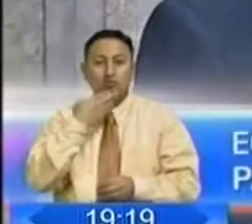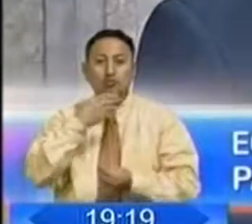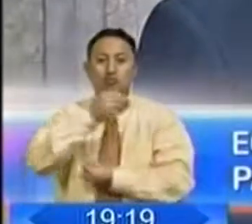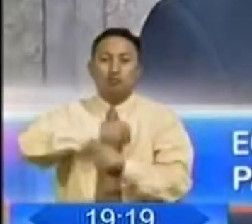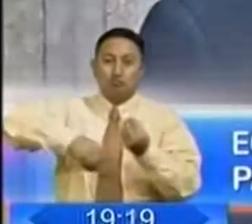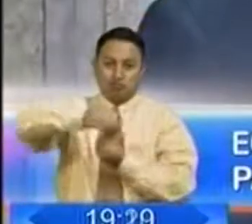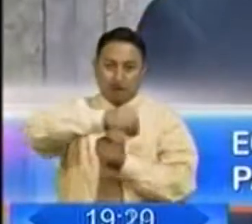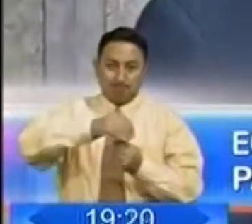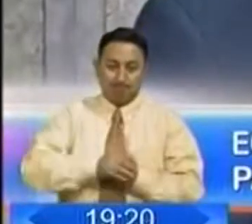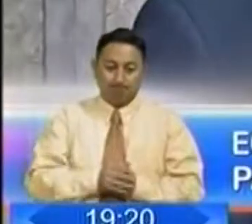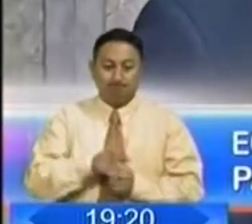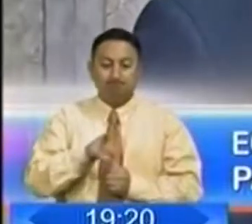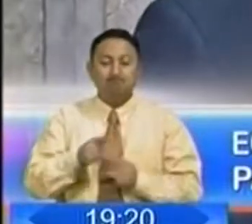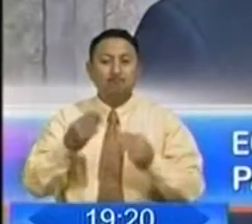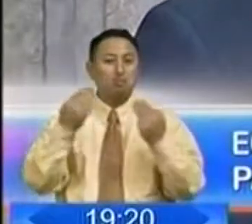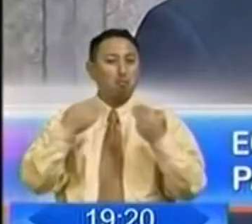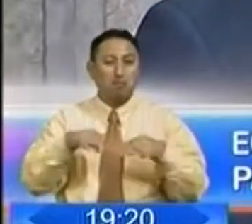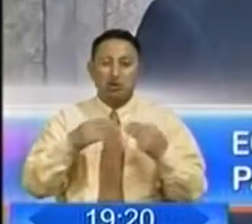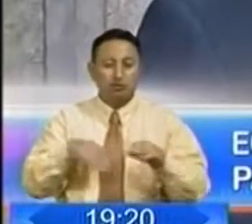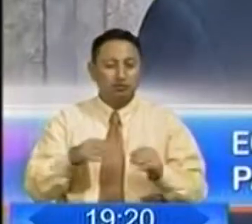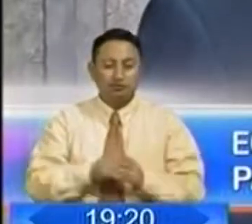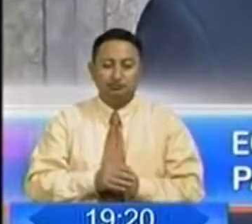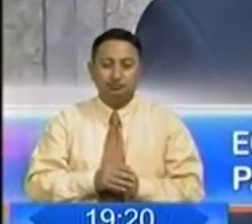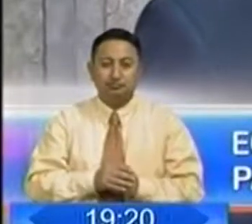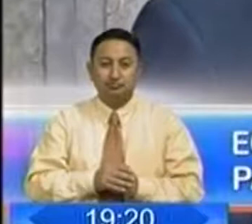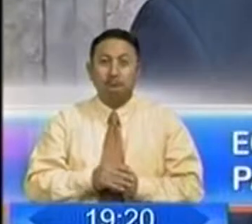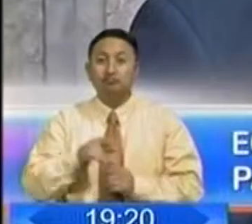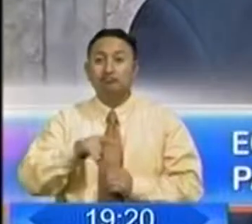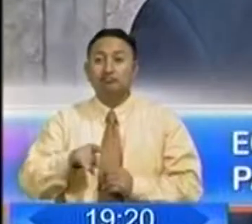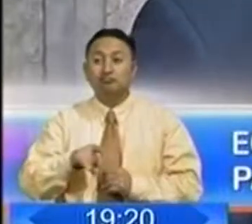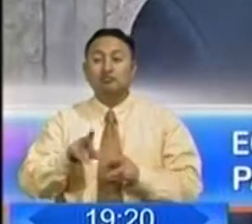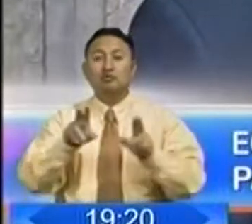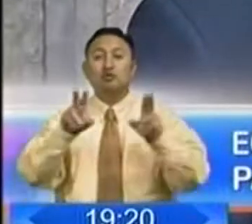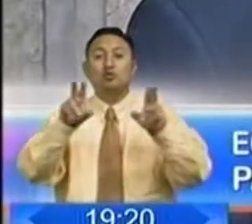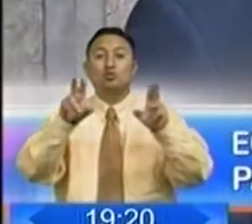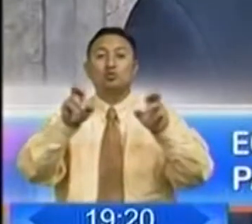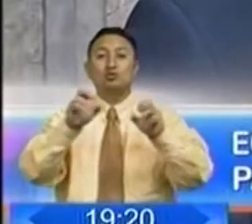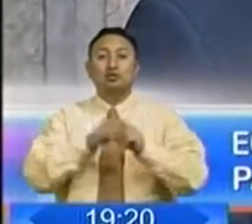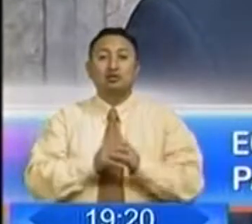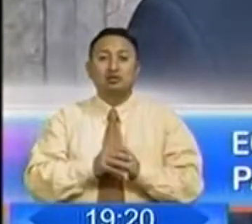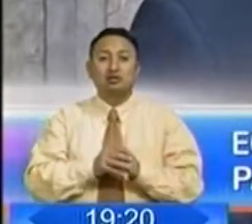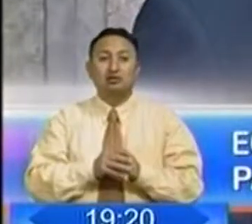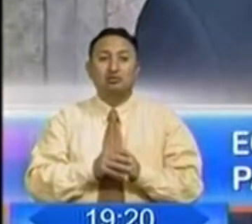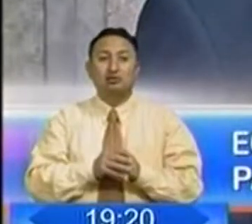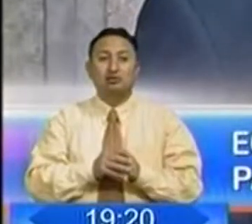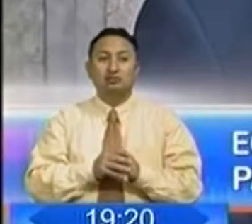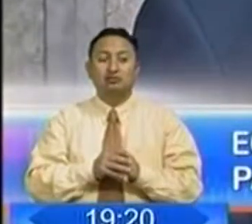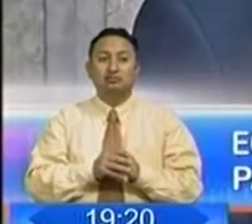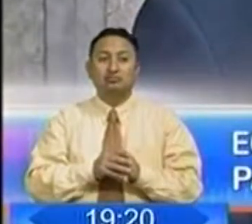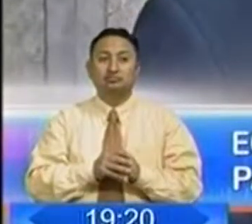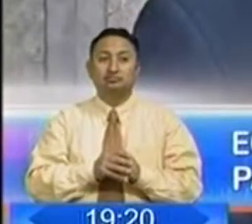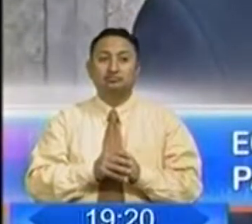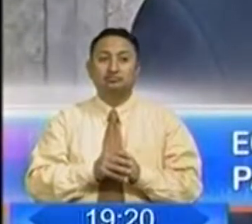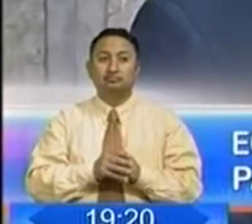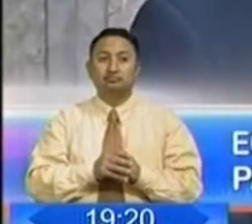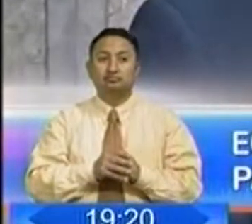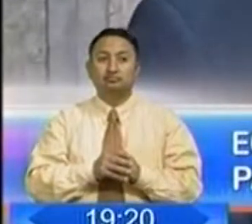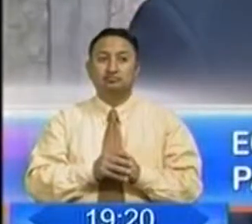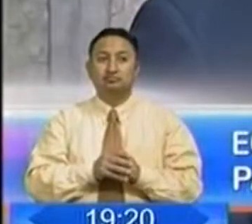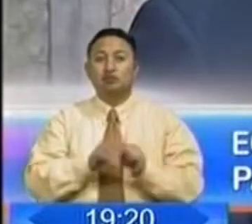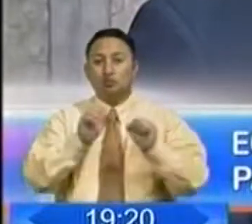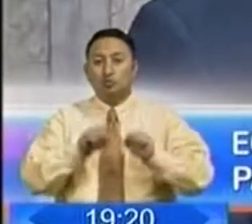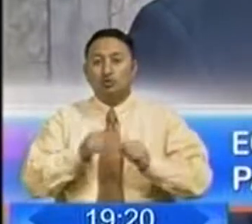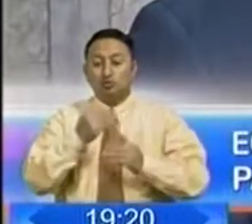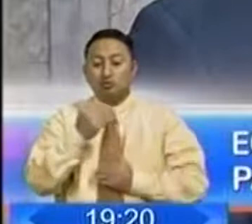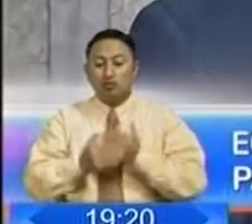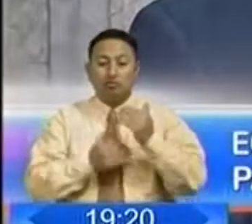Esta metodología naturalmente es un marco referencial que podrá ser ajustado